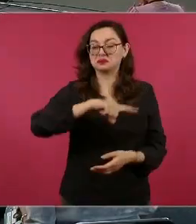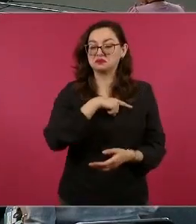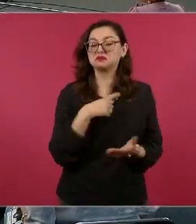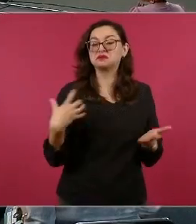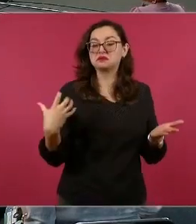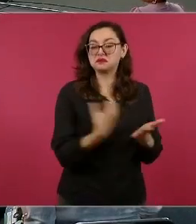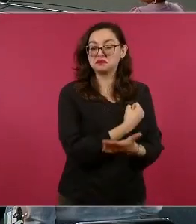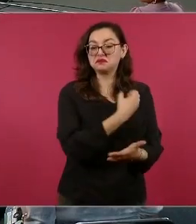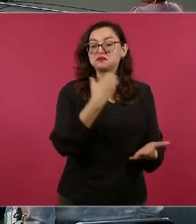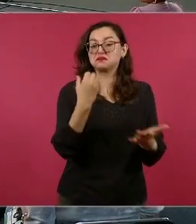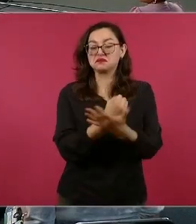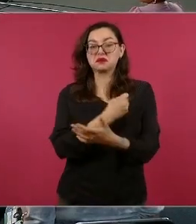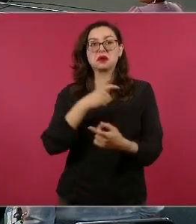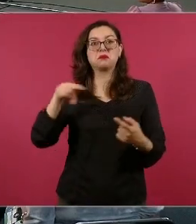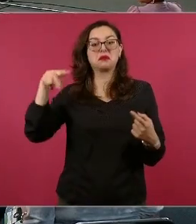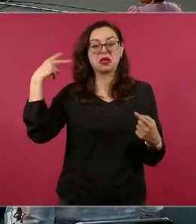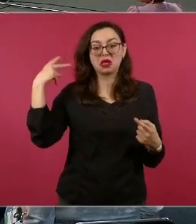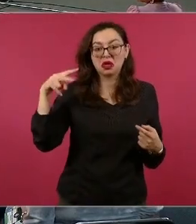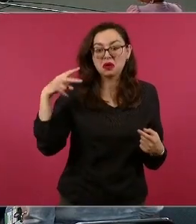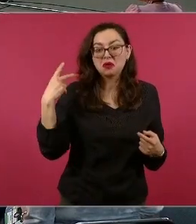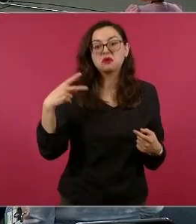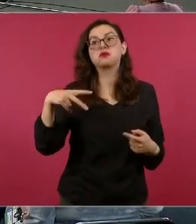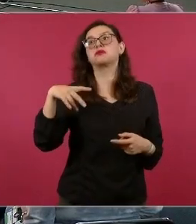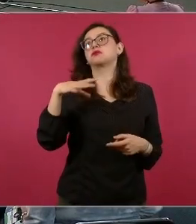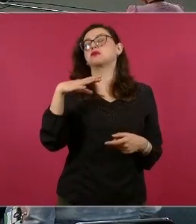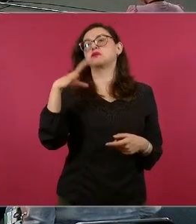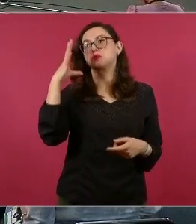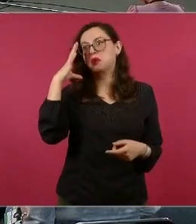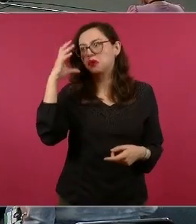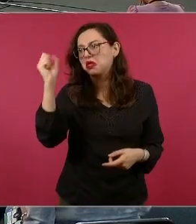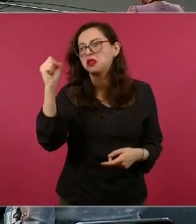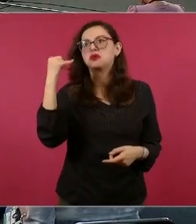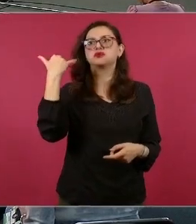No. La presidencia.